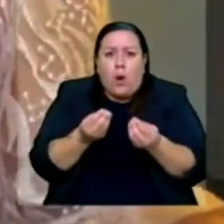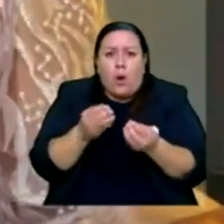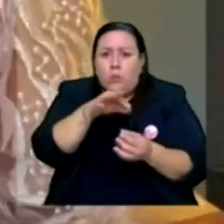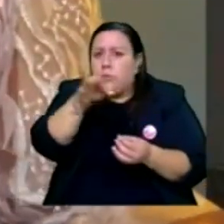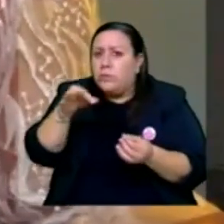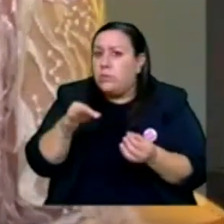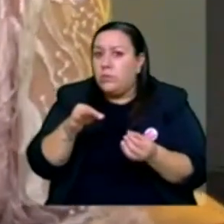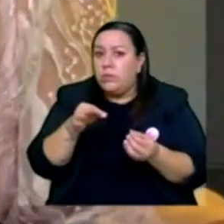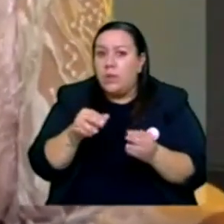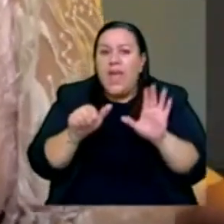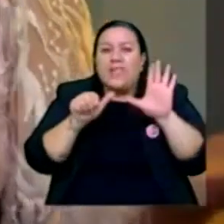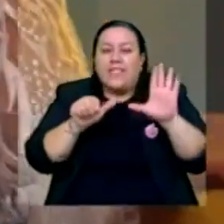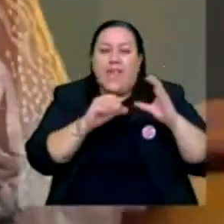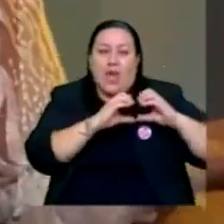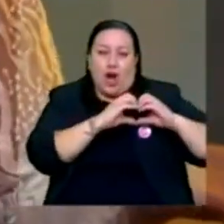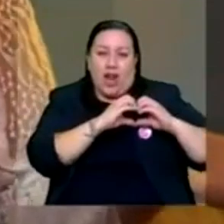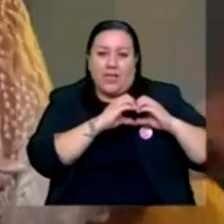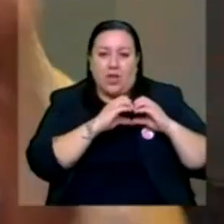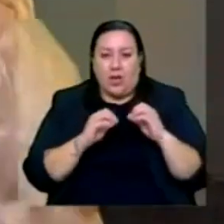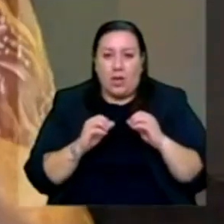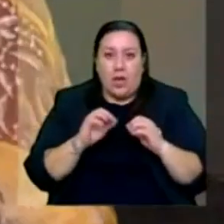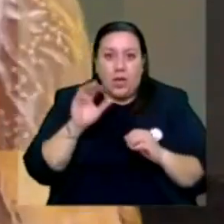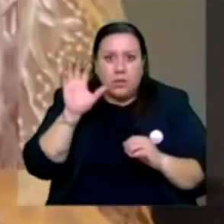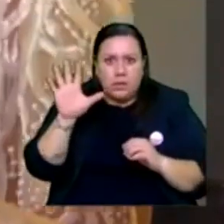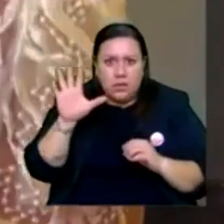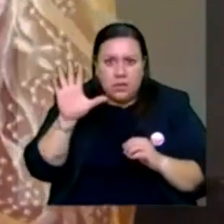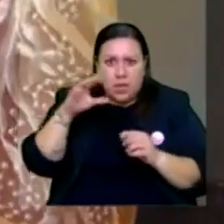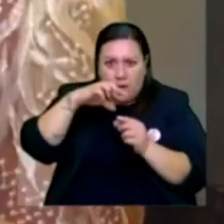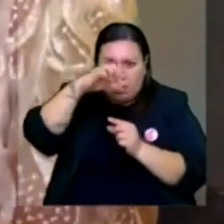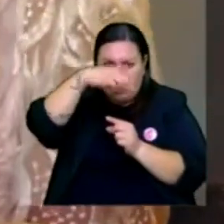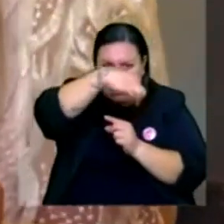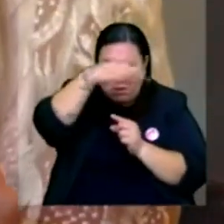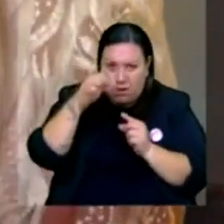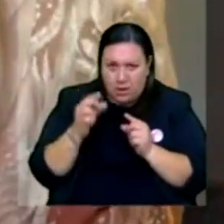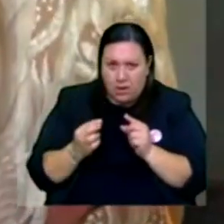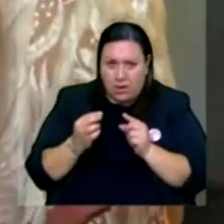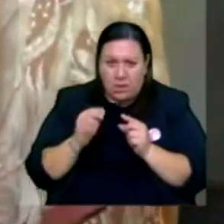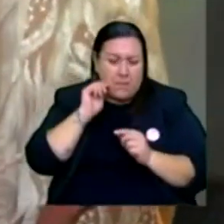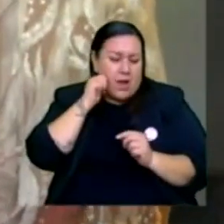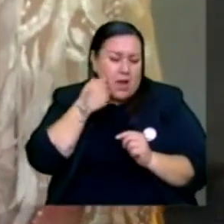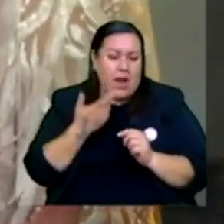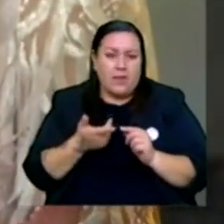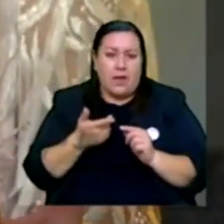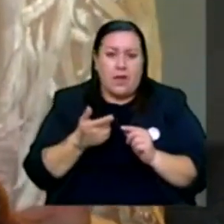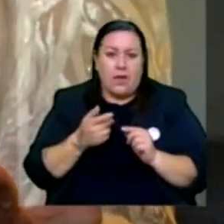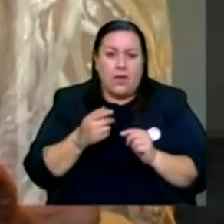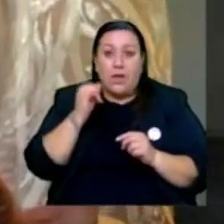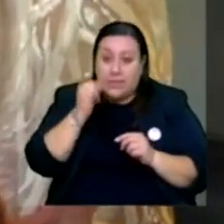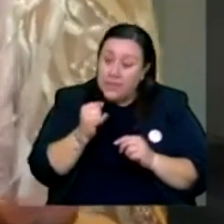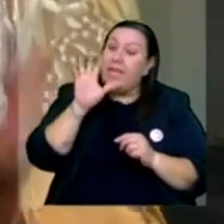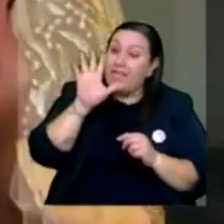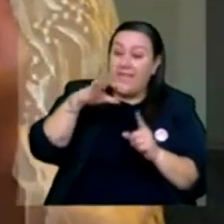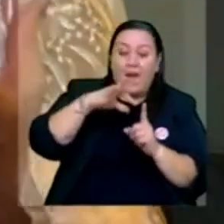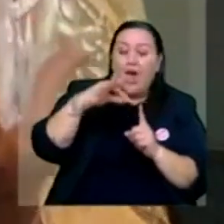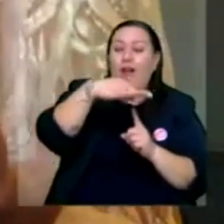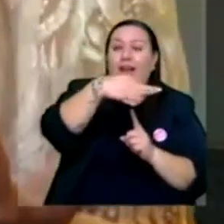¿Cuál? 6 de corazones. ¿El 5 de tréboles? Me encanta esa carta a mí también. ¿Qué te pasa, Joaquín? Exactamente, 5 de trébol. No,